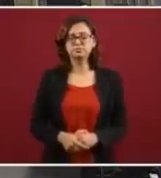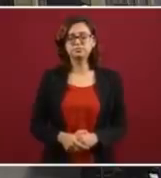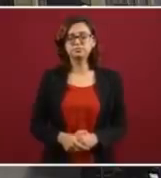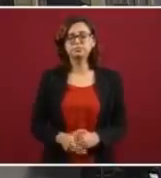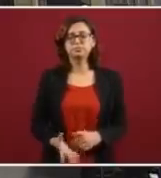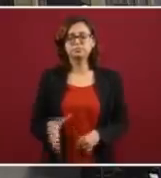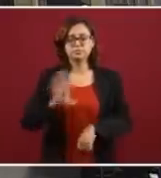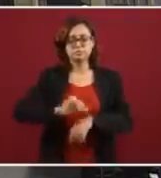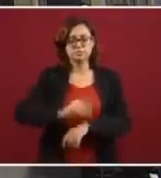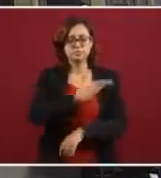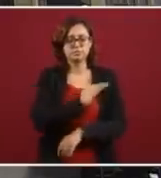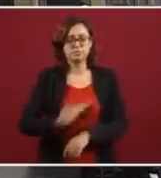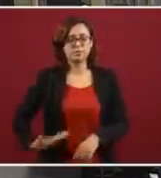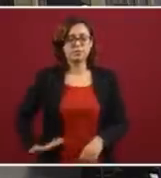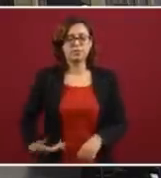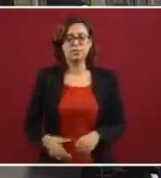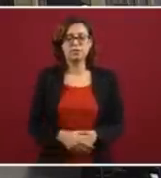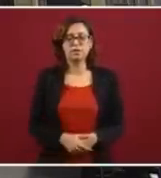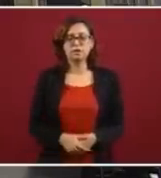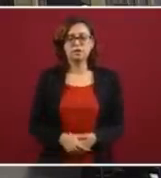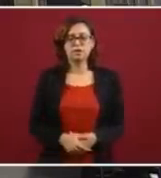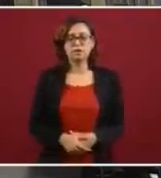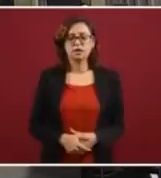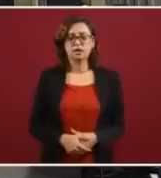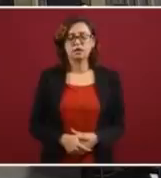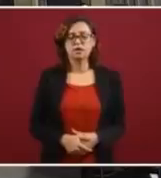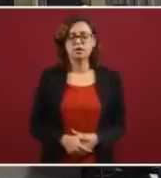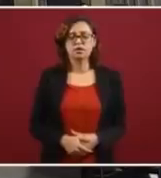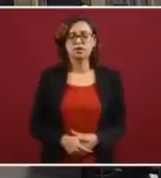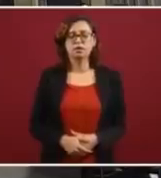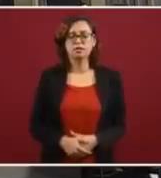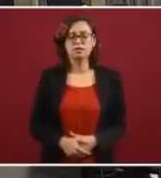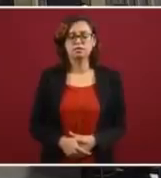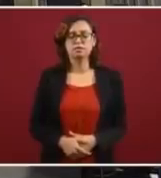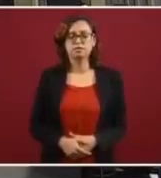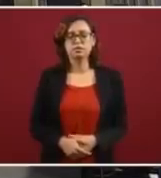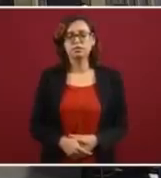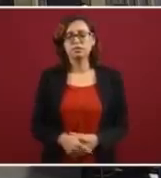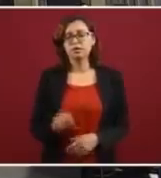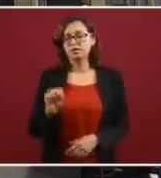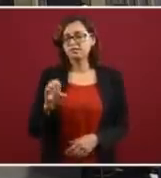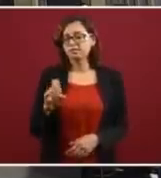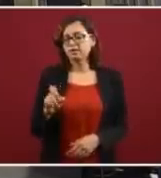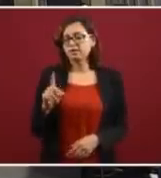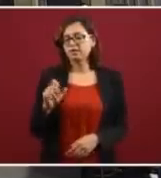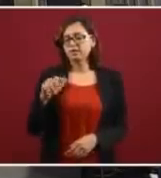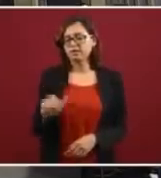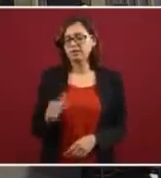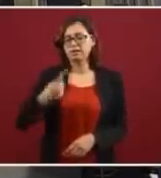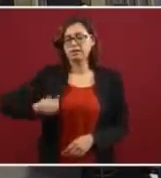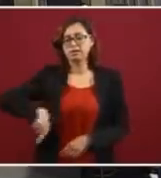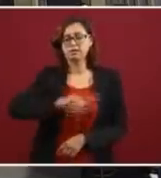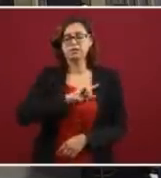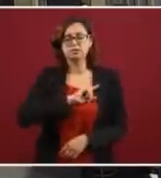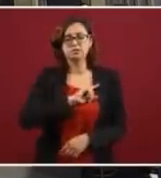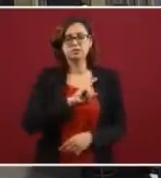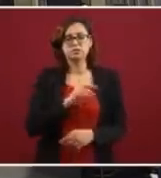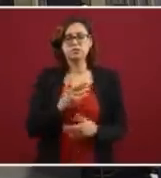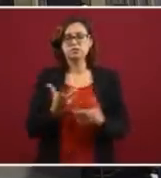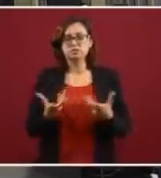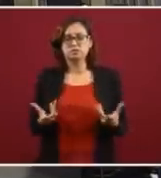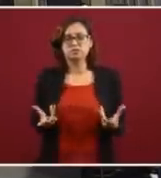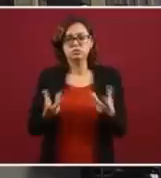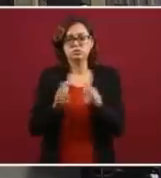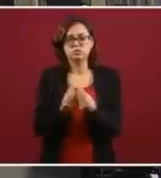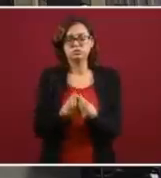Con su permiso, señor presidente. Bien, por parte de las Fuerzas Armadas estamos involucrados en el ámbito